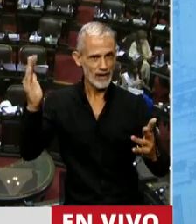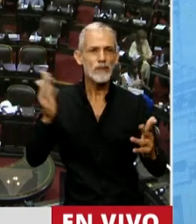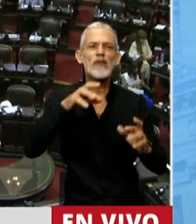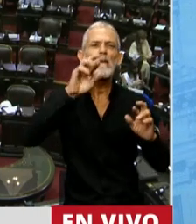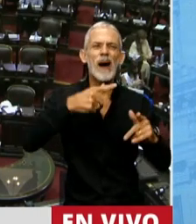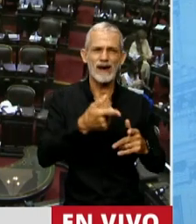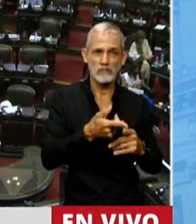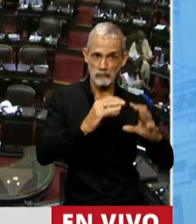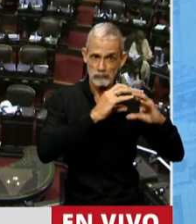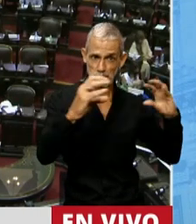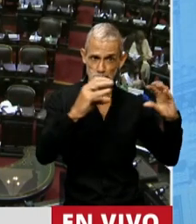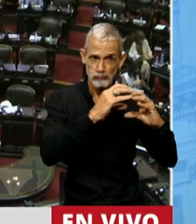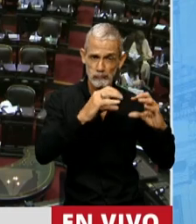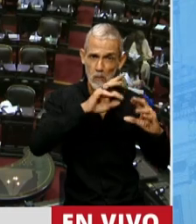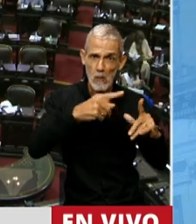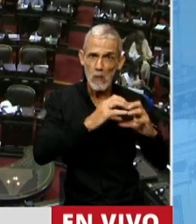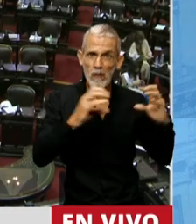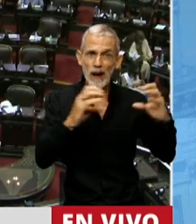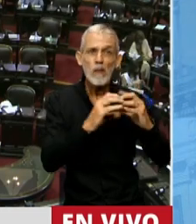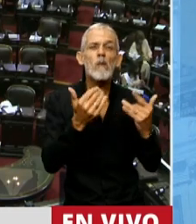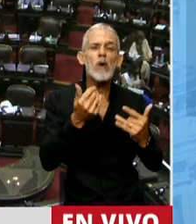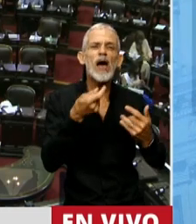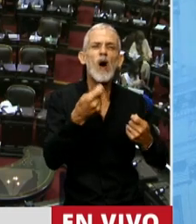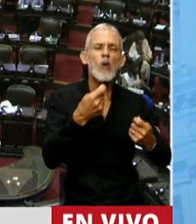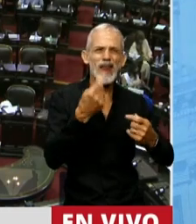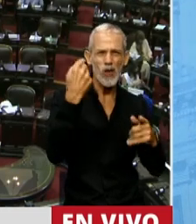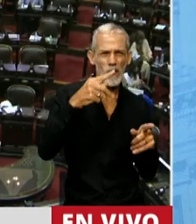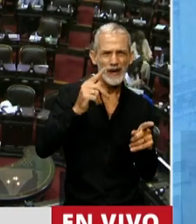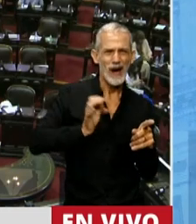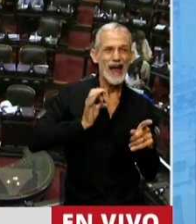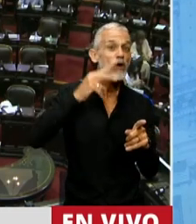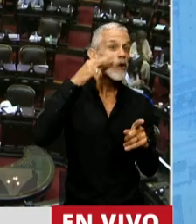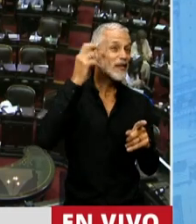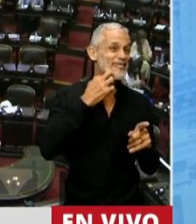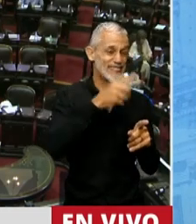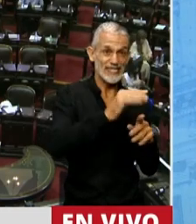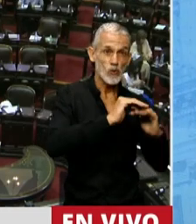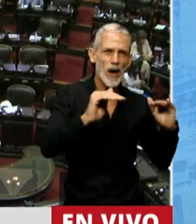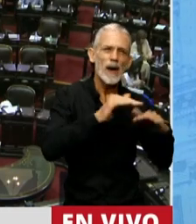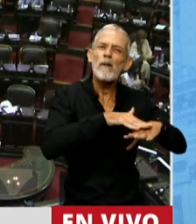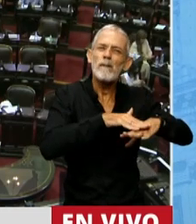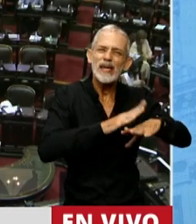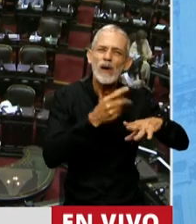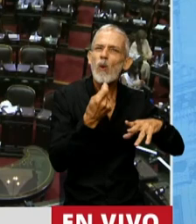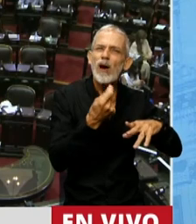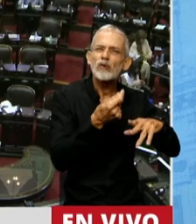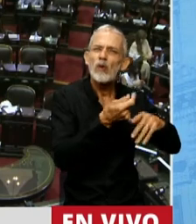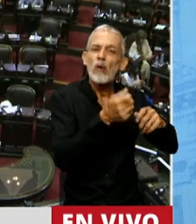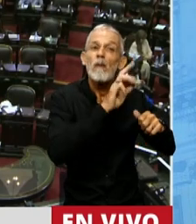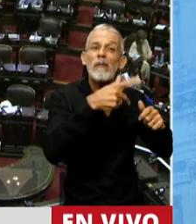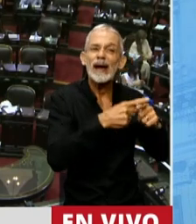francés sabe cuánto pan francés podría un jubilado con la mínima comprar en diciembre del 2019